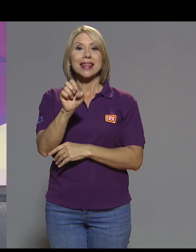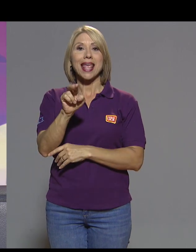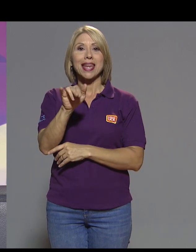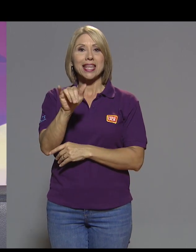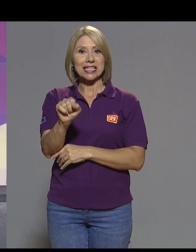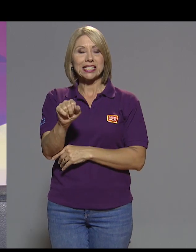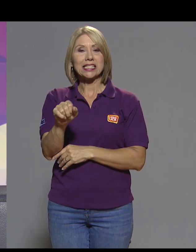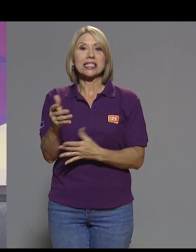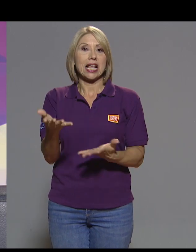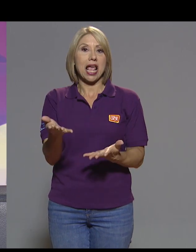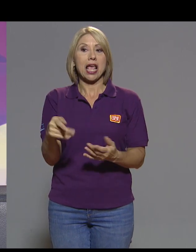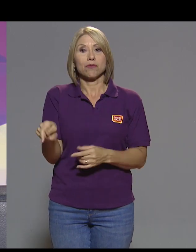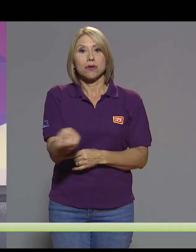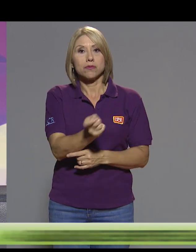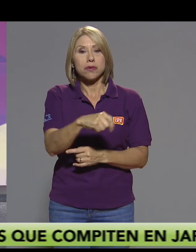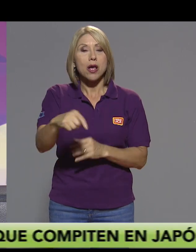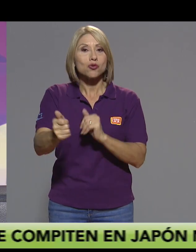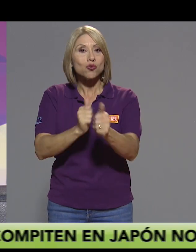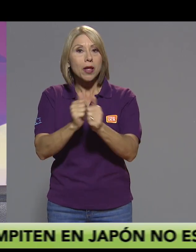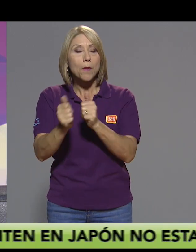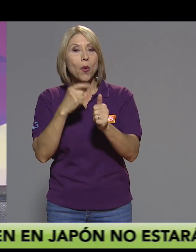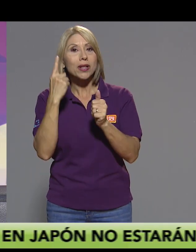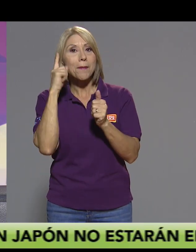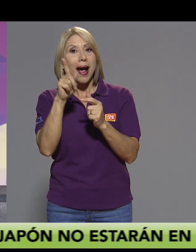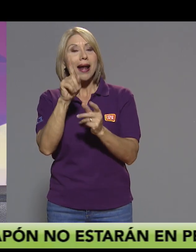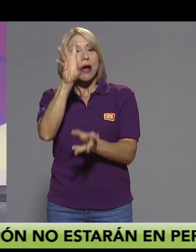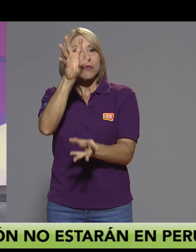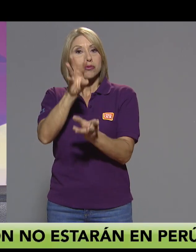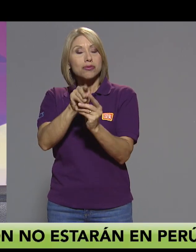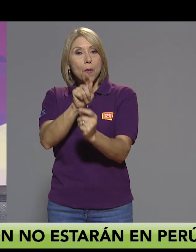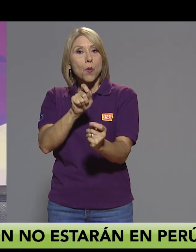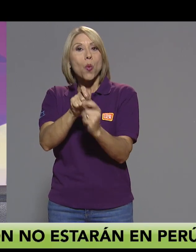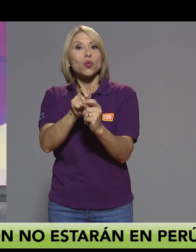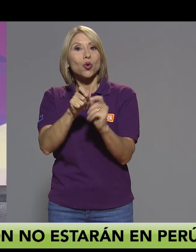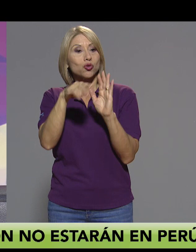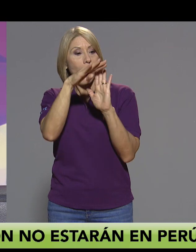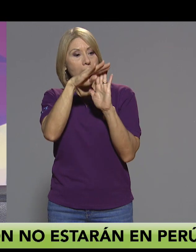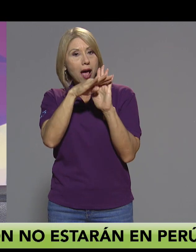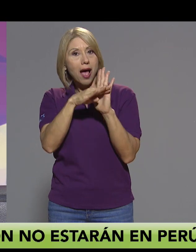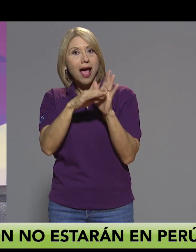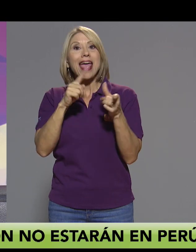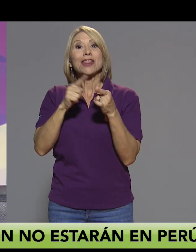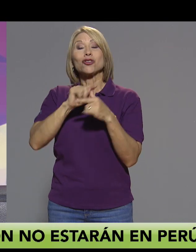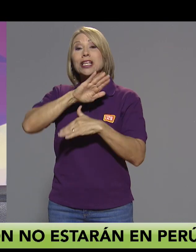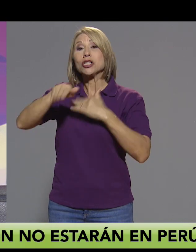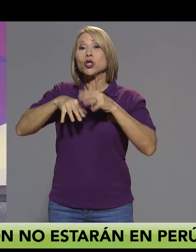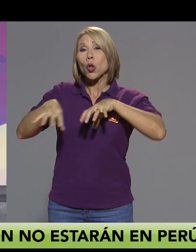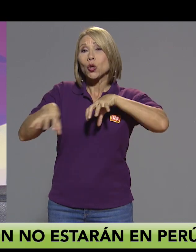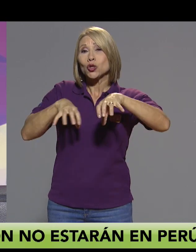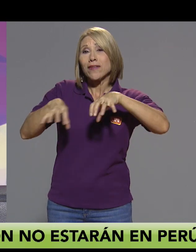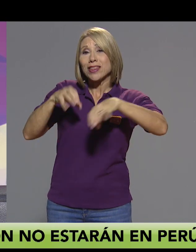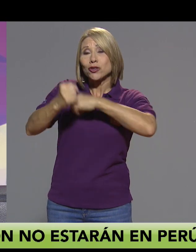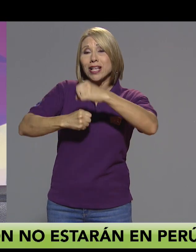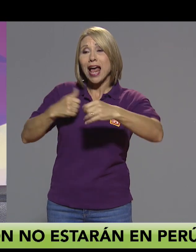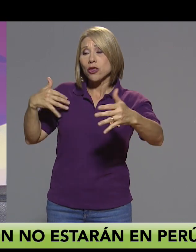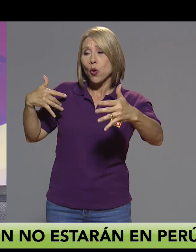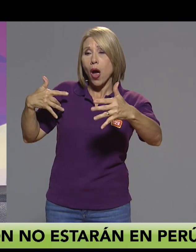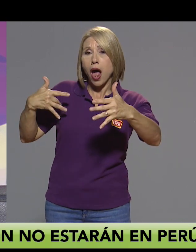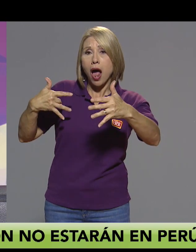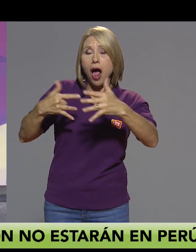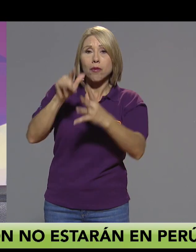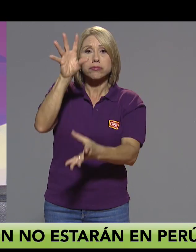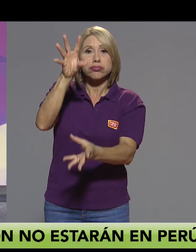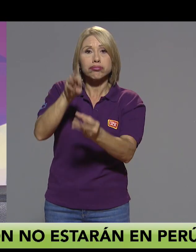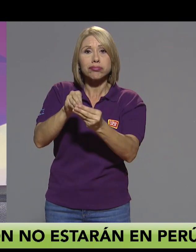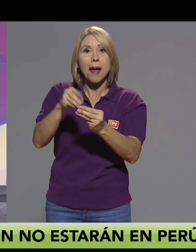uno con deporte el ranking este o de puntos entonces suma todos los eventos que sean en ese año con miras